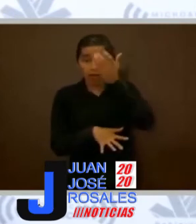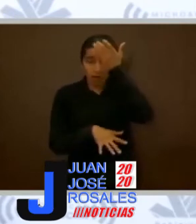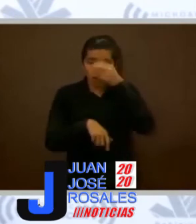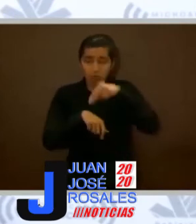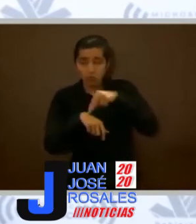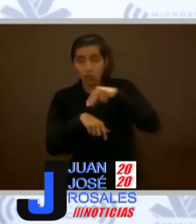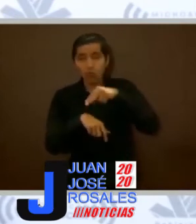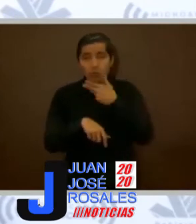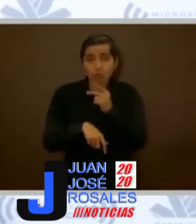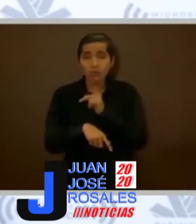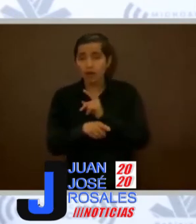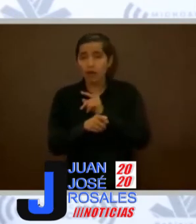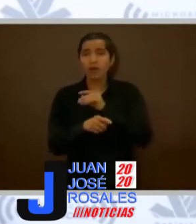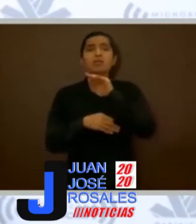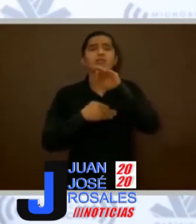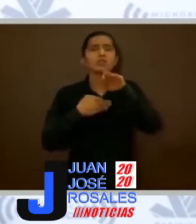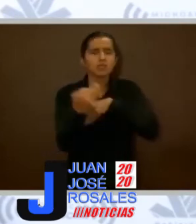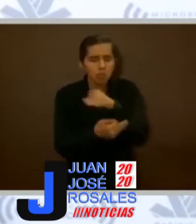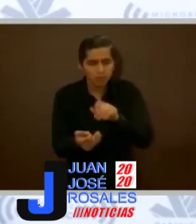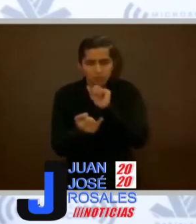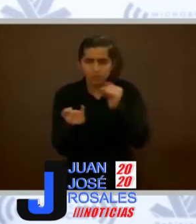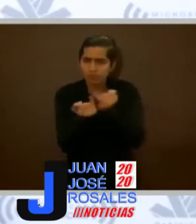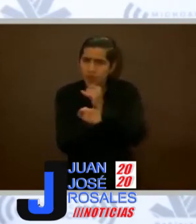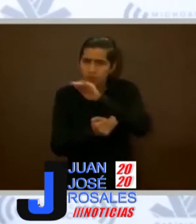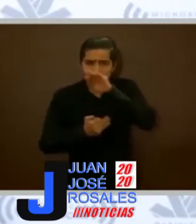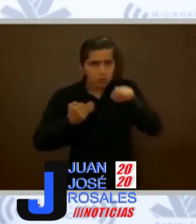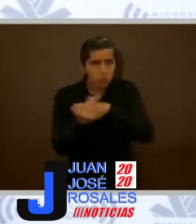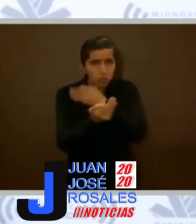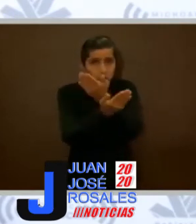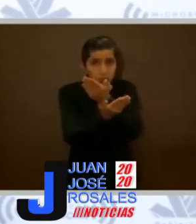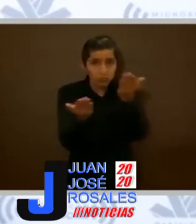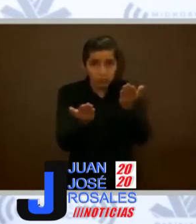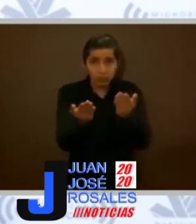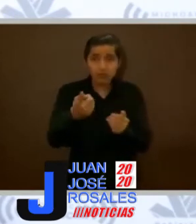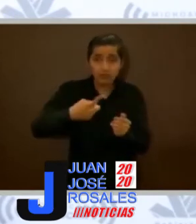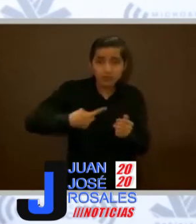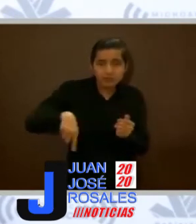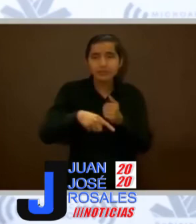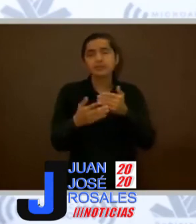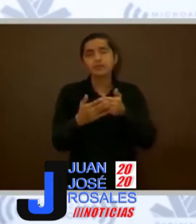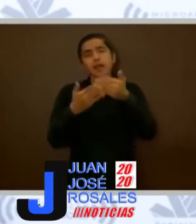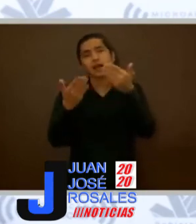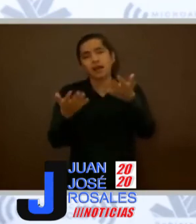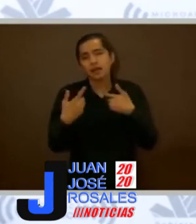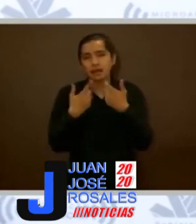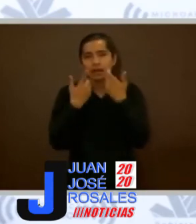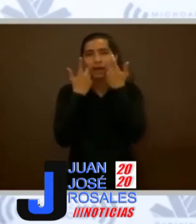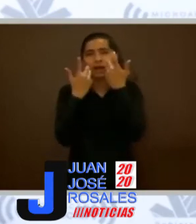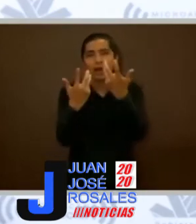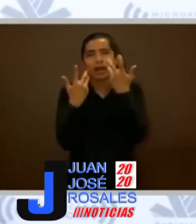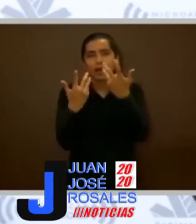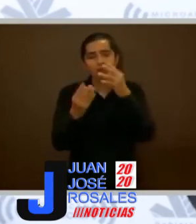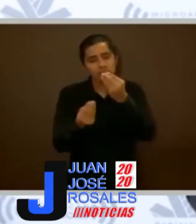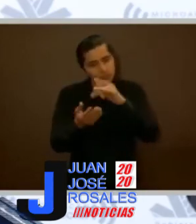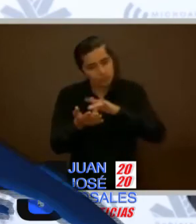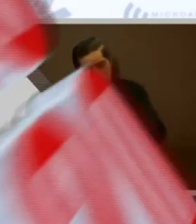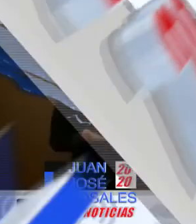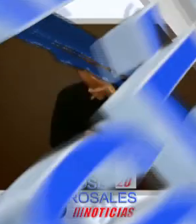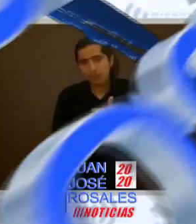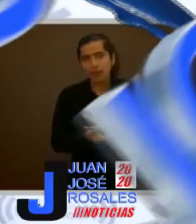esfuerzo para que las condiciones bajo las que ustedes trabajan sean lo necesariamente seguras.